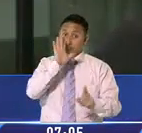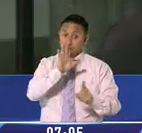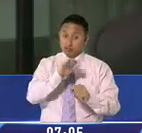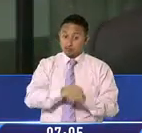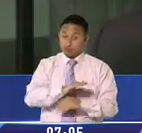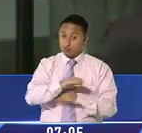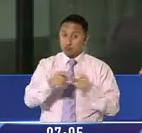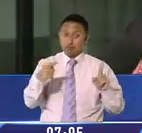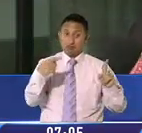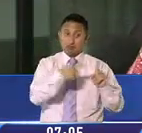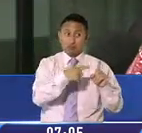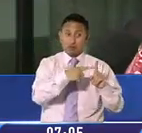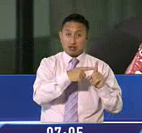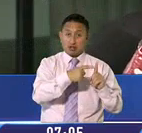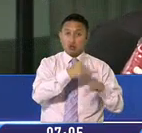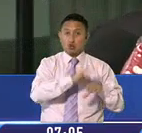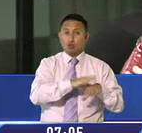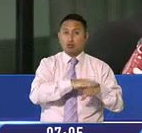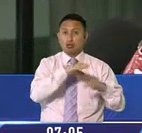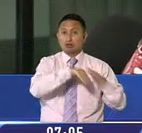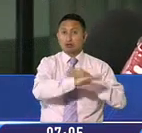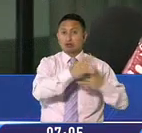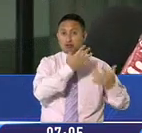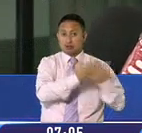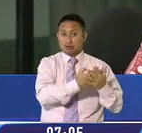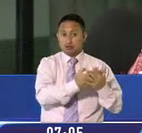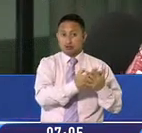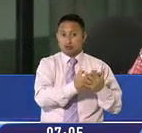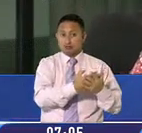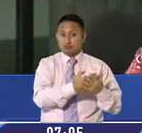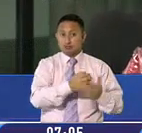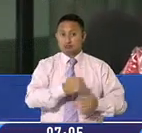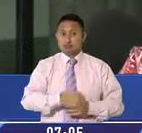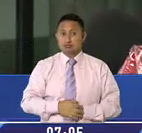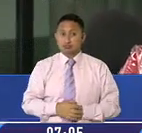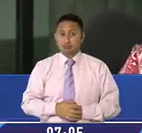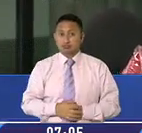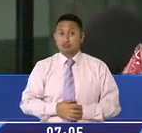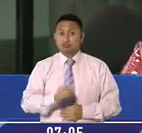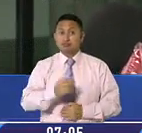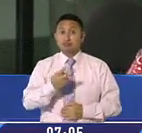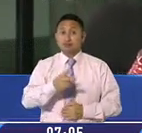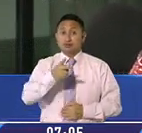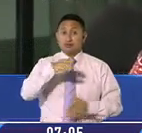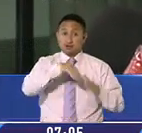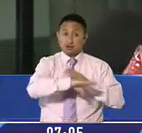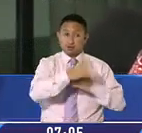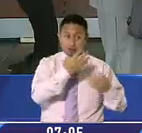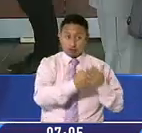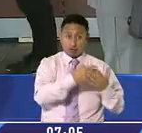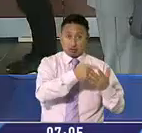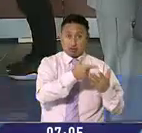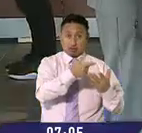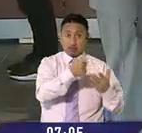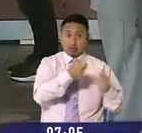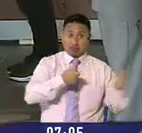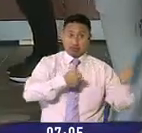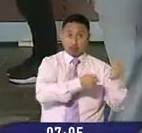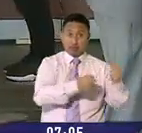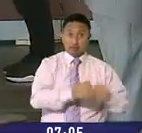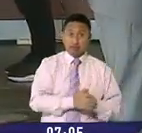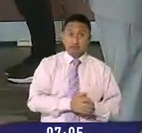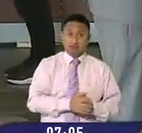injustamente una cárcel, inclusive adentro de la cárcel se intentó atentar contra su vida. En la actualidad los dos se encuentran en el